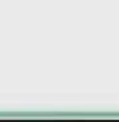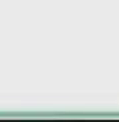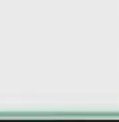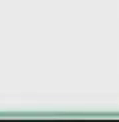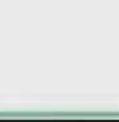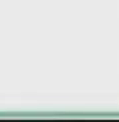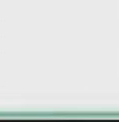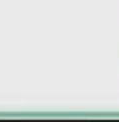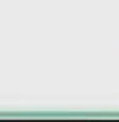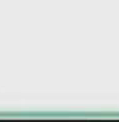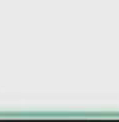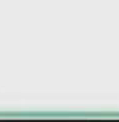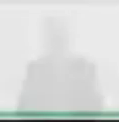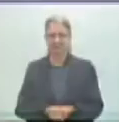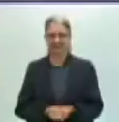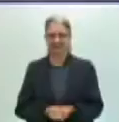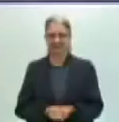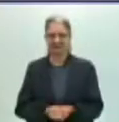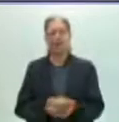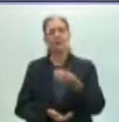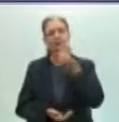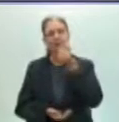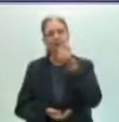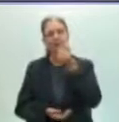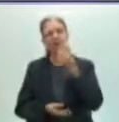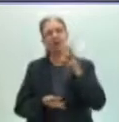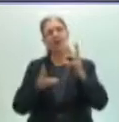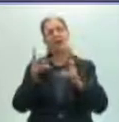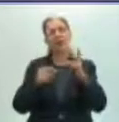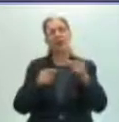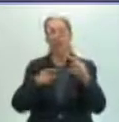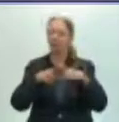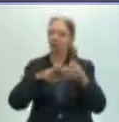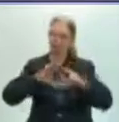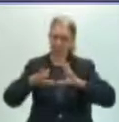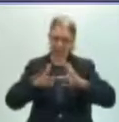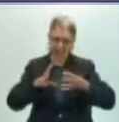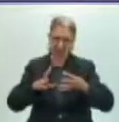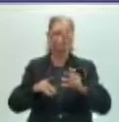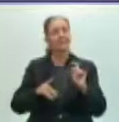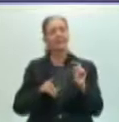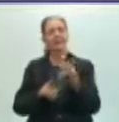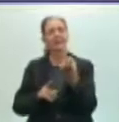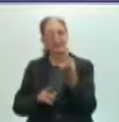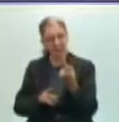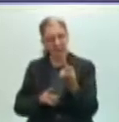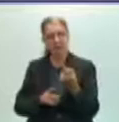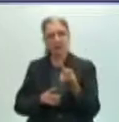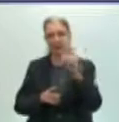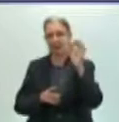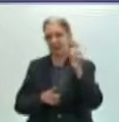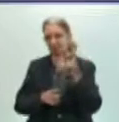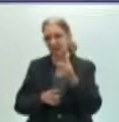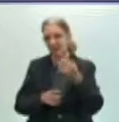Podías también calcularlo de otra manera. Podías primero calcular el 10%